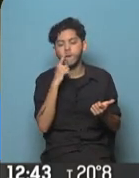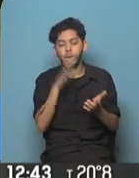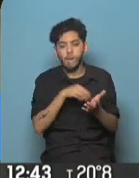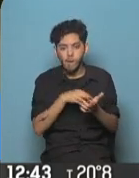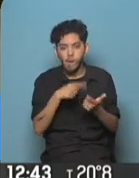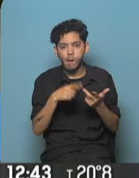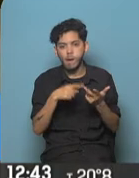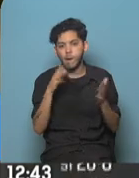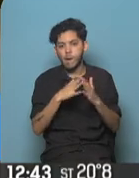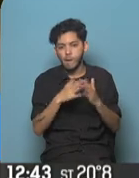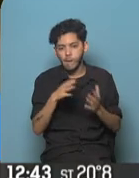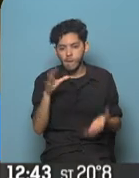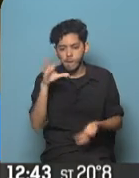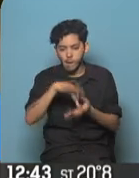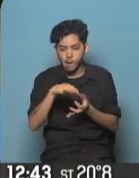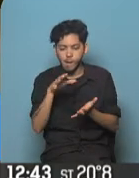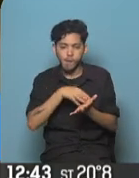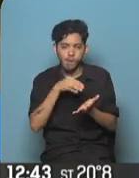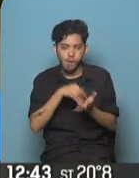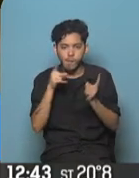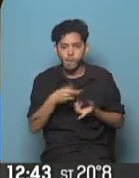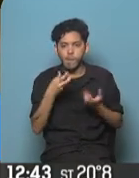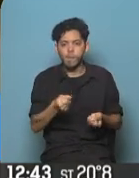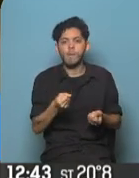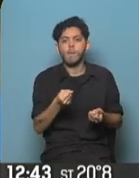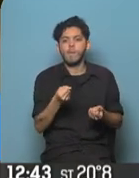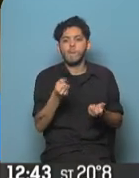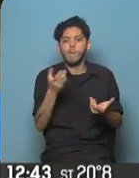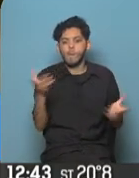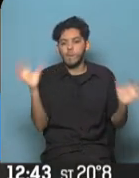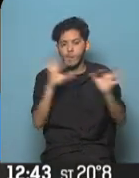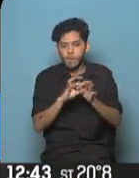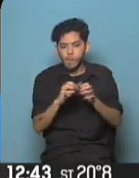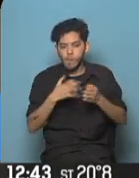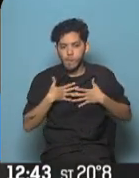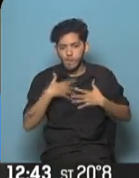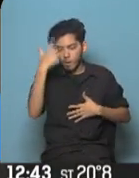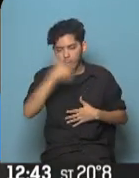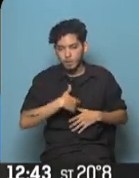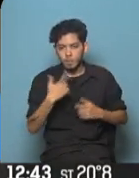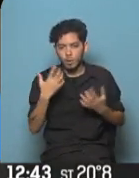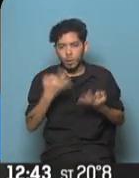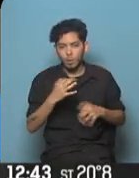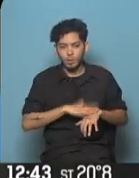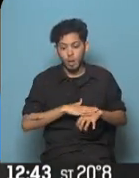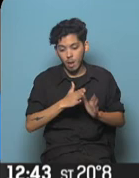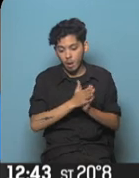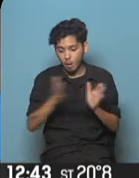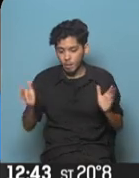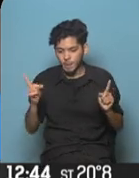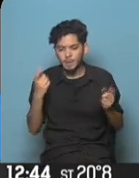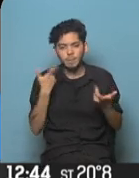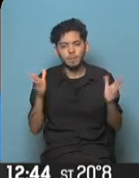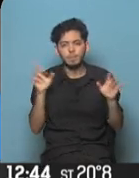Ese acercamiento a la tierra también es lo que permite reconciliarse consigo mismo justamente por el tiempo. ¿Cómo es